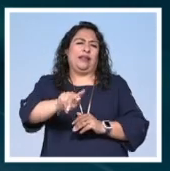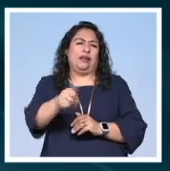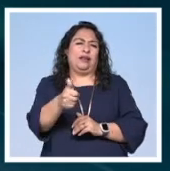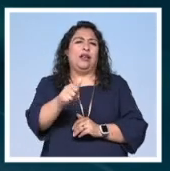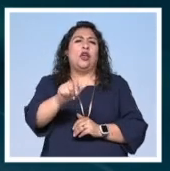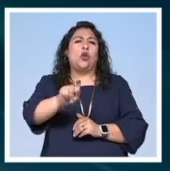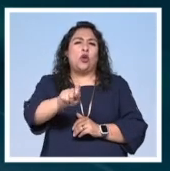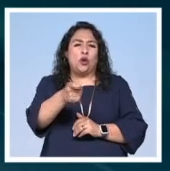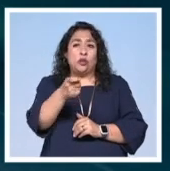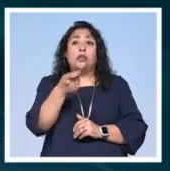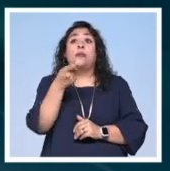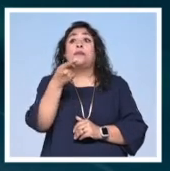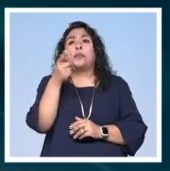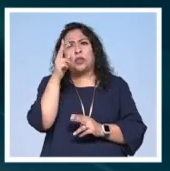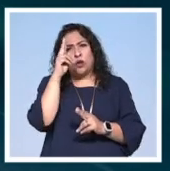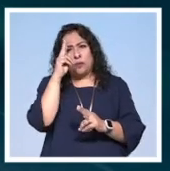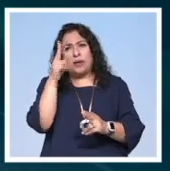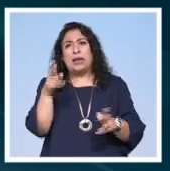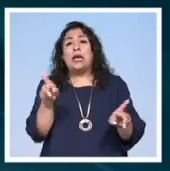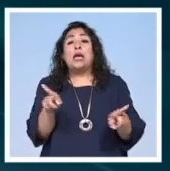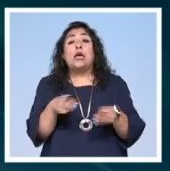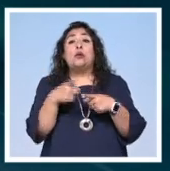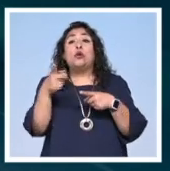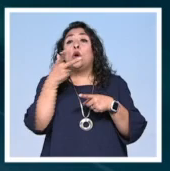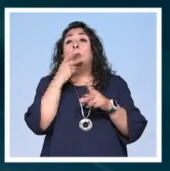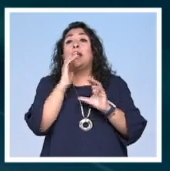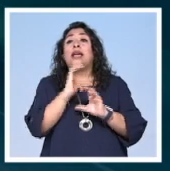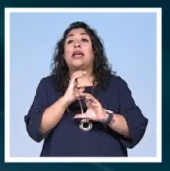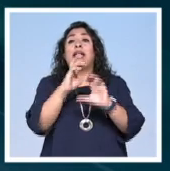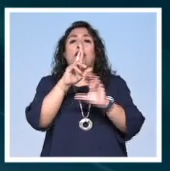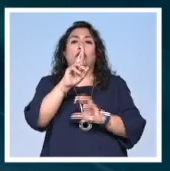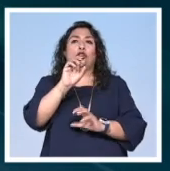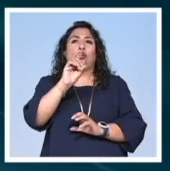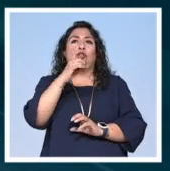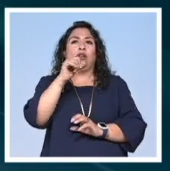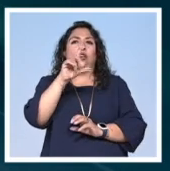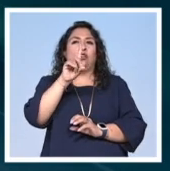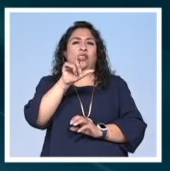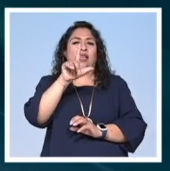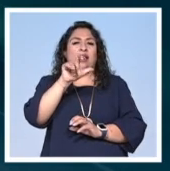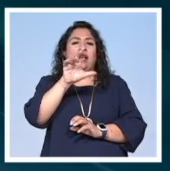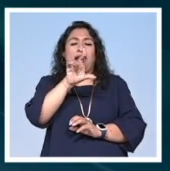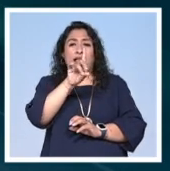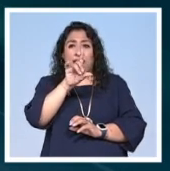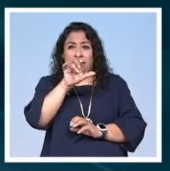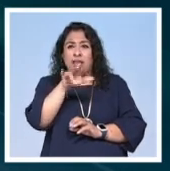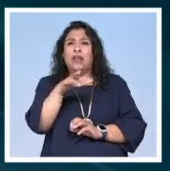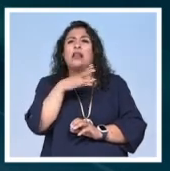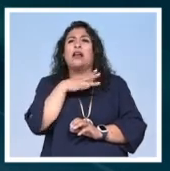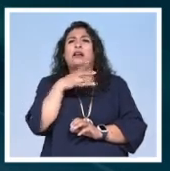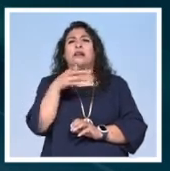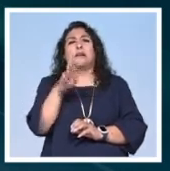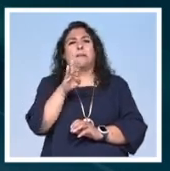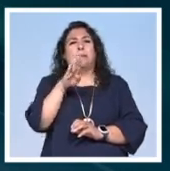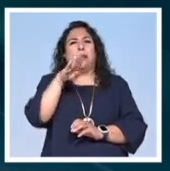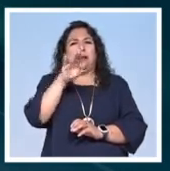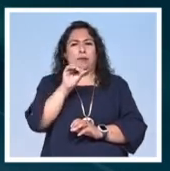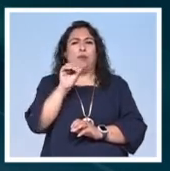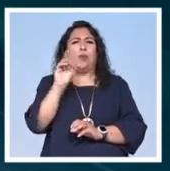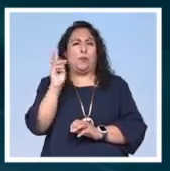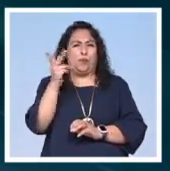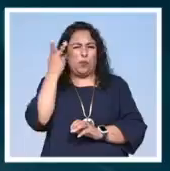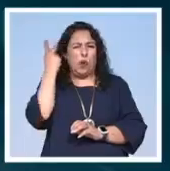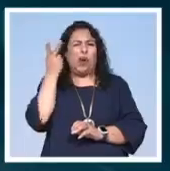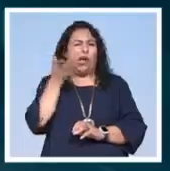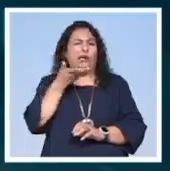11 como un homenaje musical el cantante Rodrigo de la cadena exhortó a que el emblemático mambo del politécnico que